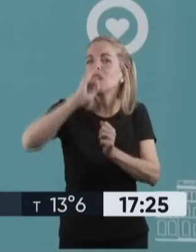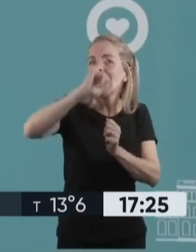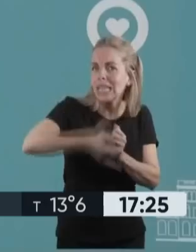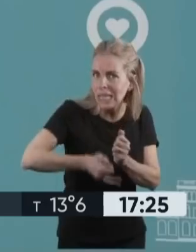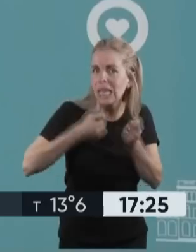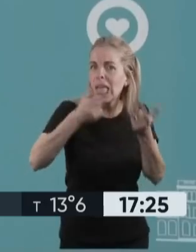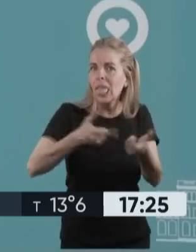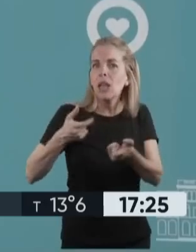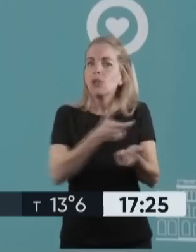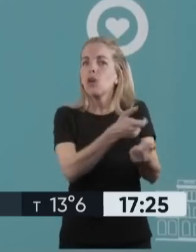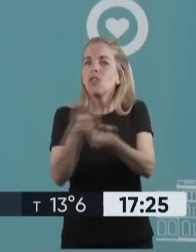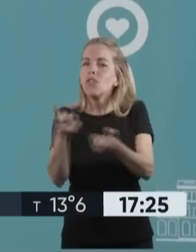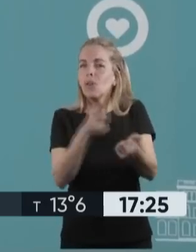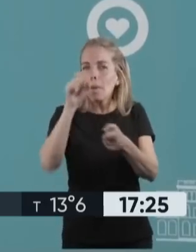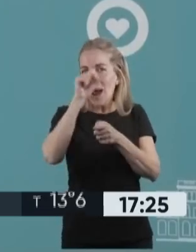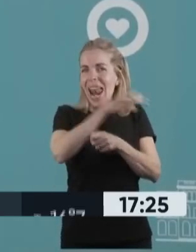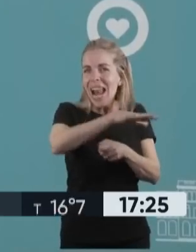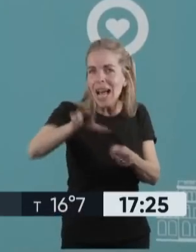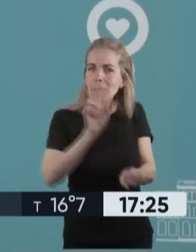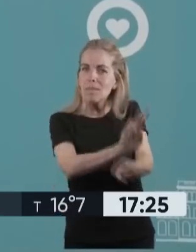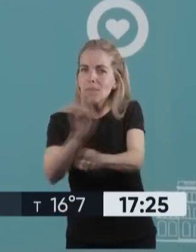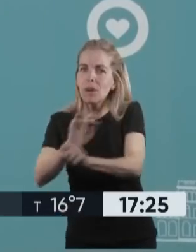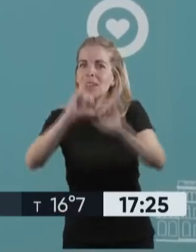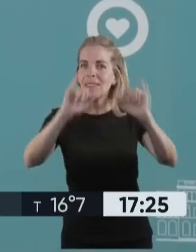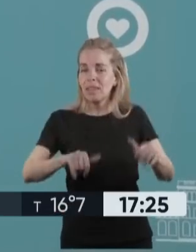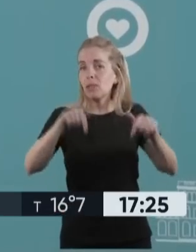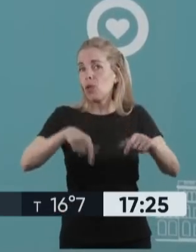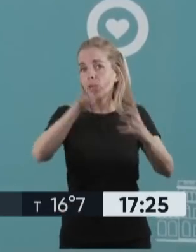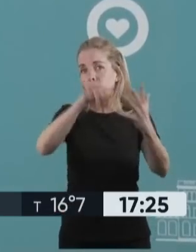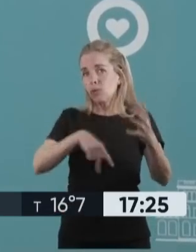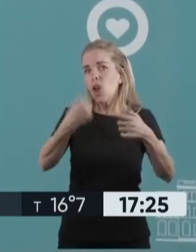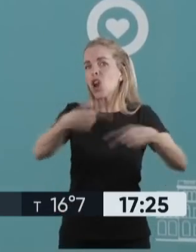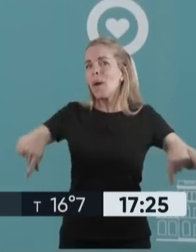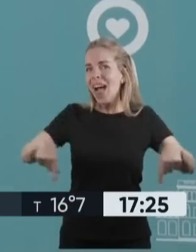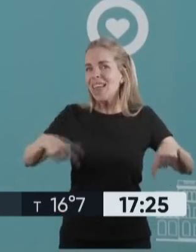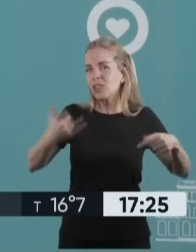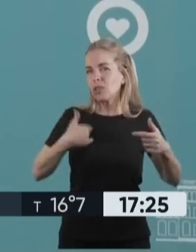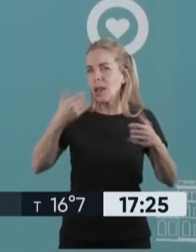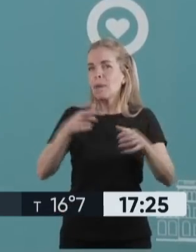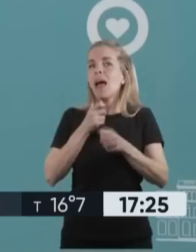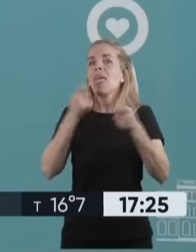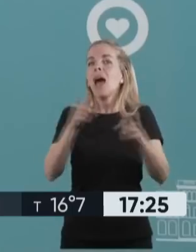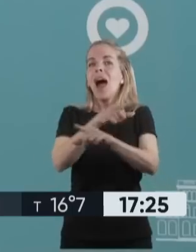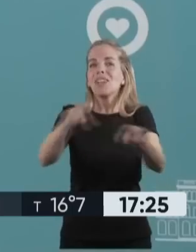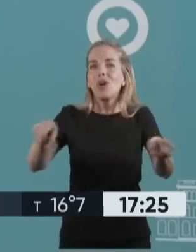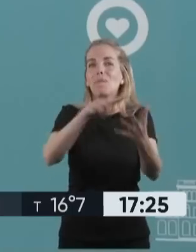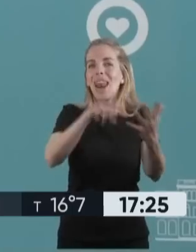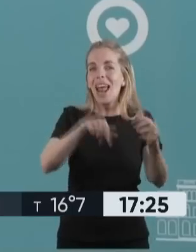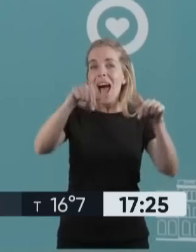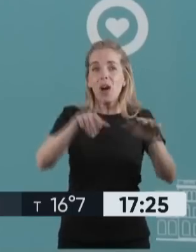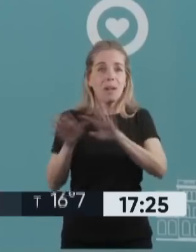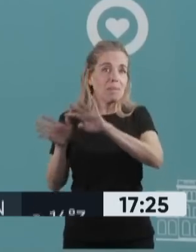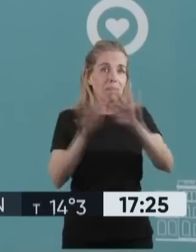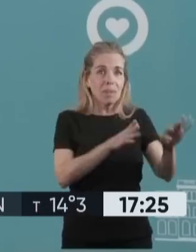caso los fertilizantes tan requeridos por el agro. Así que estas son las novedades que yo tenía para darles hoy y vamos a contestar las